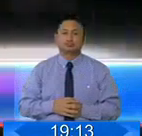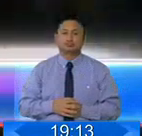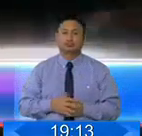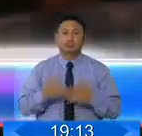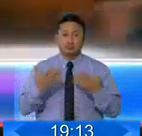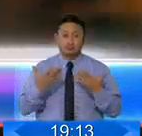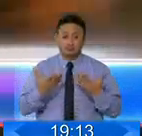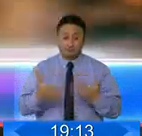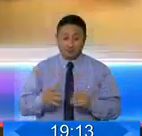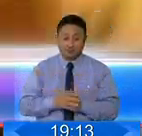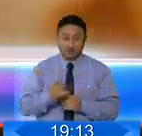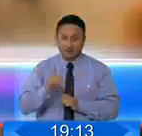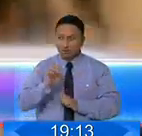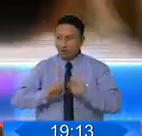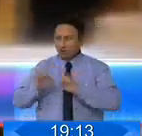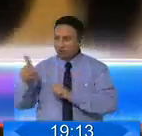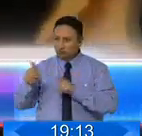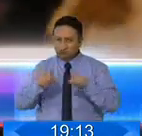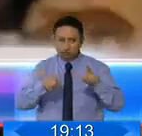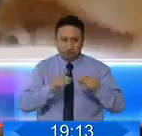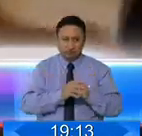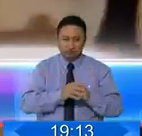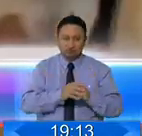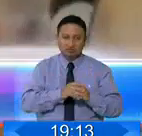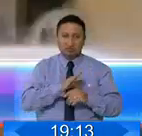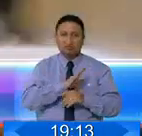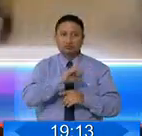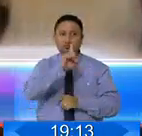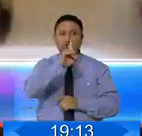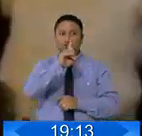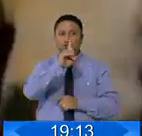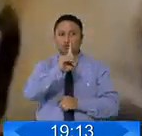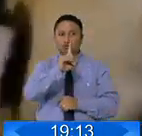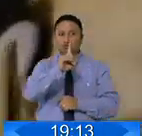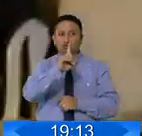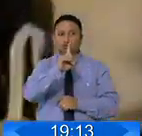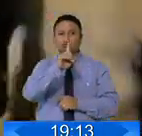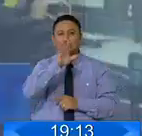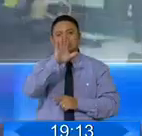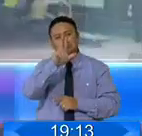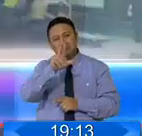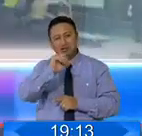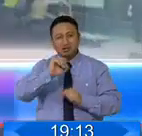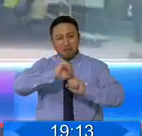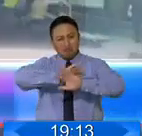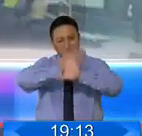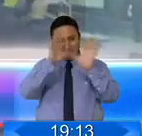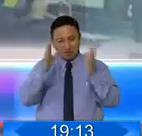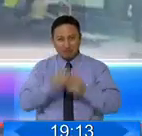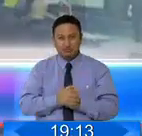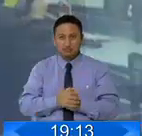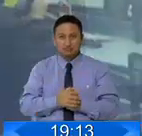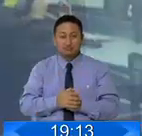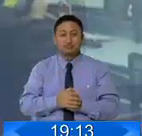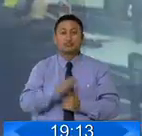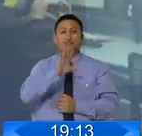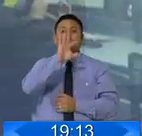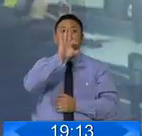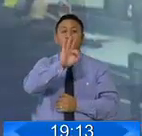Luego de las primeras evaluaciones, se determinó que hasta la 1:30 minutos de la madrugada se registró un total